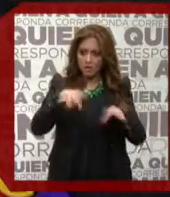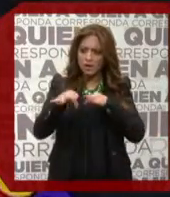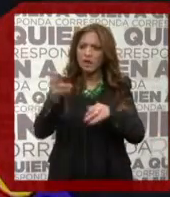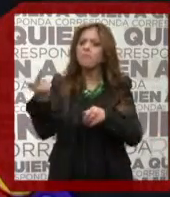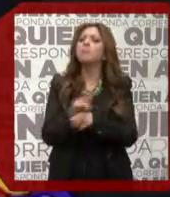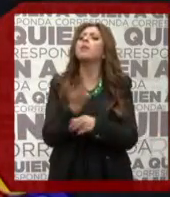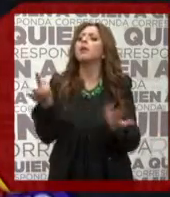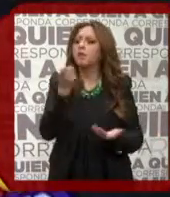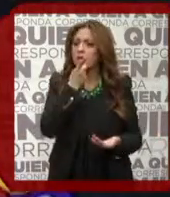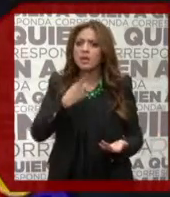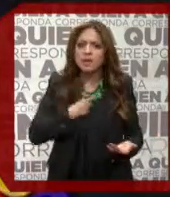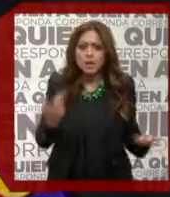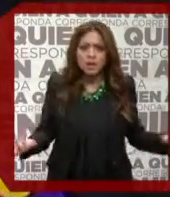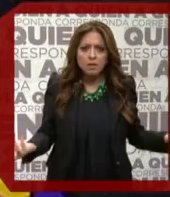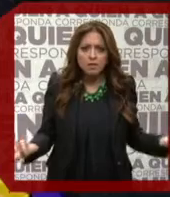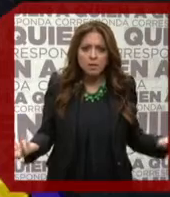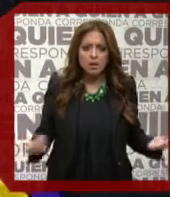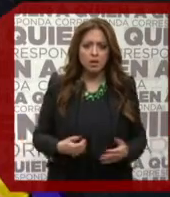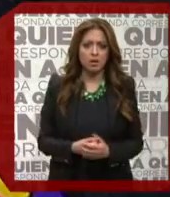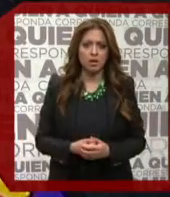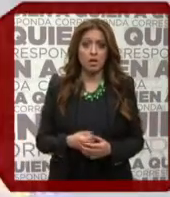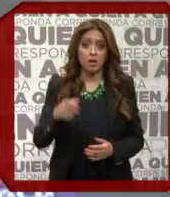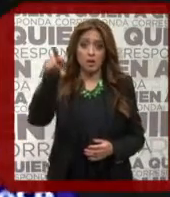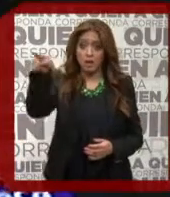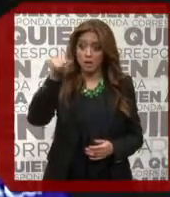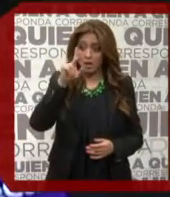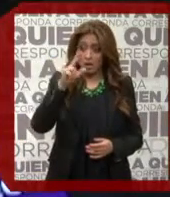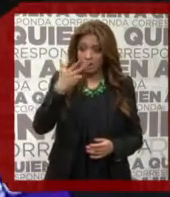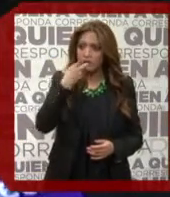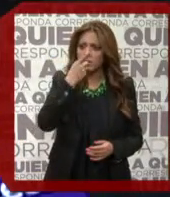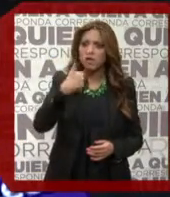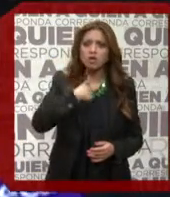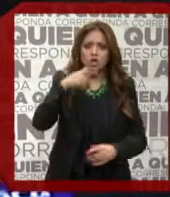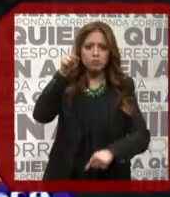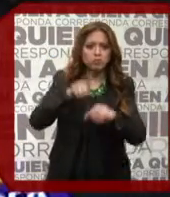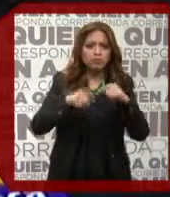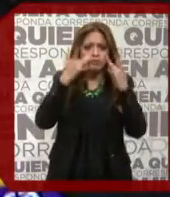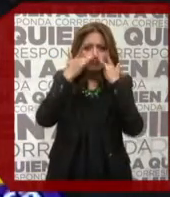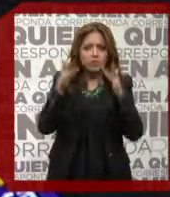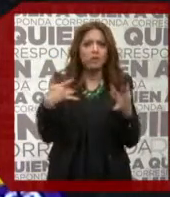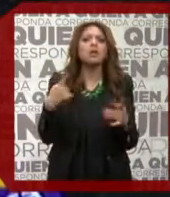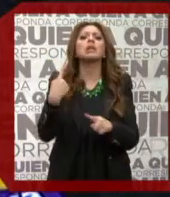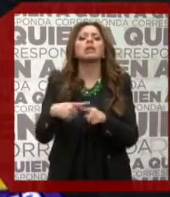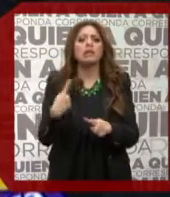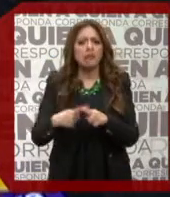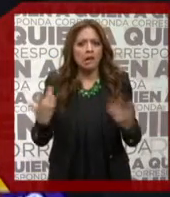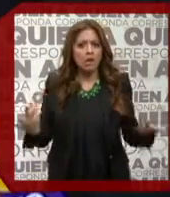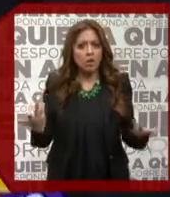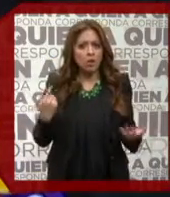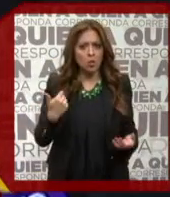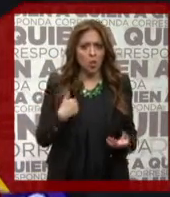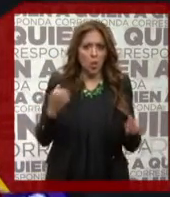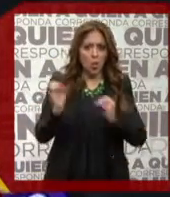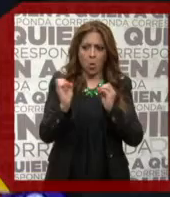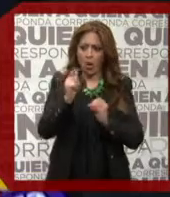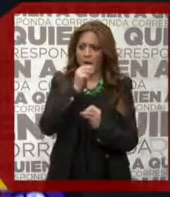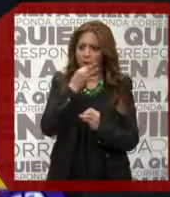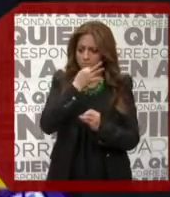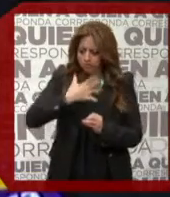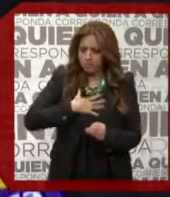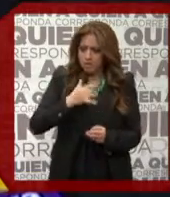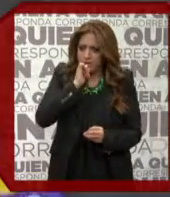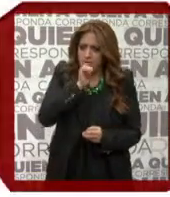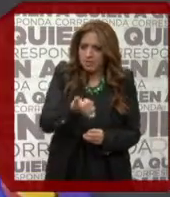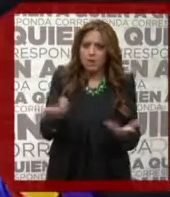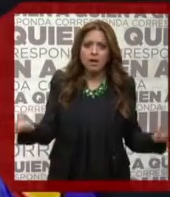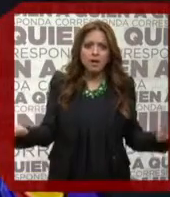No, pues es que a mí me están diciendo que usted está dado de baja. ¿Quién le dijo que yo estoy dada de baja? Yo no he tenido ninguna notificación de que yo estoy